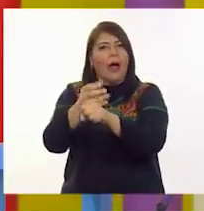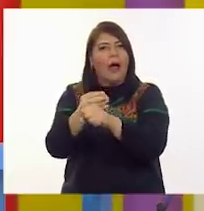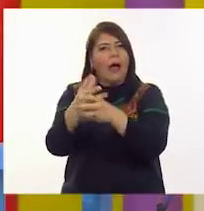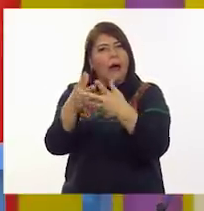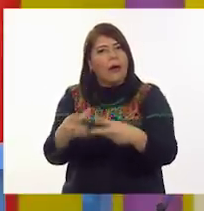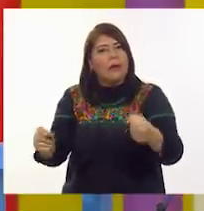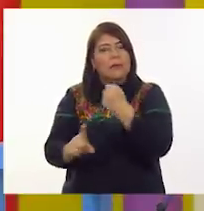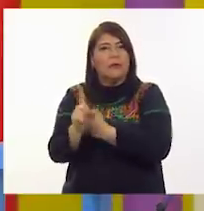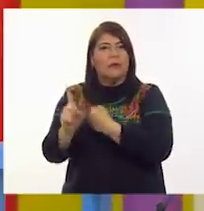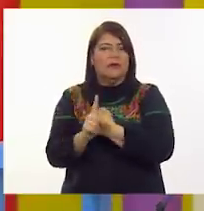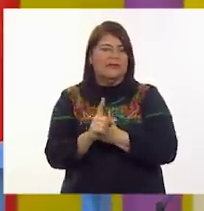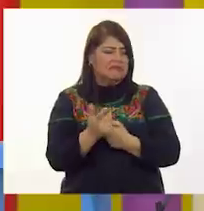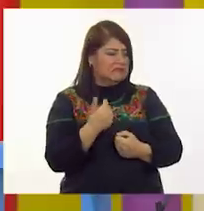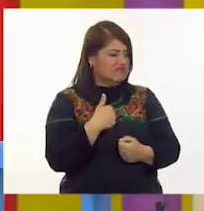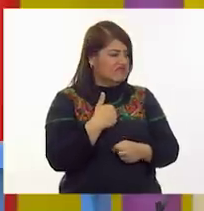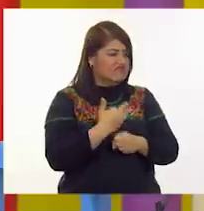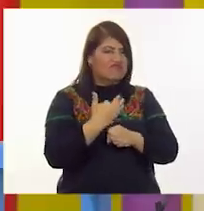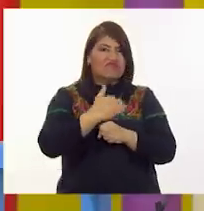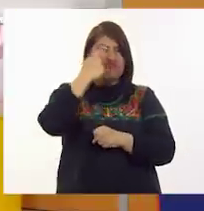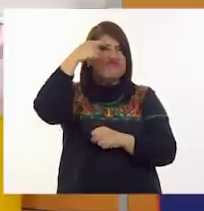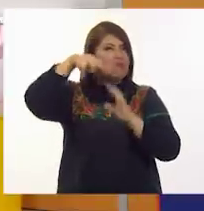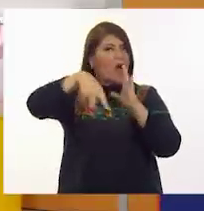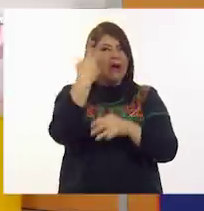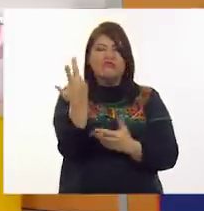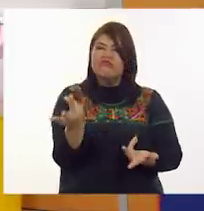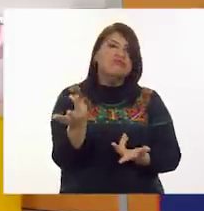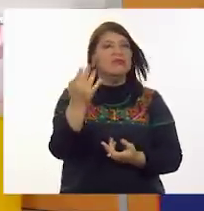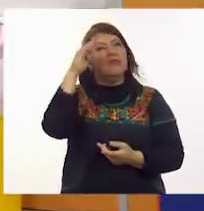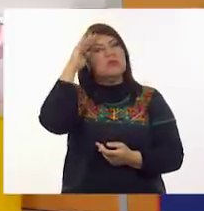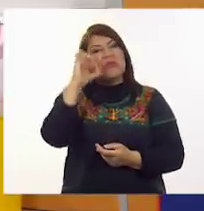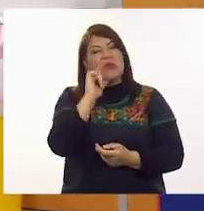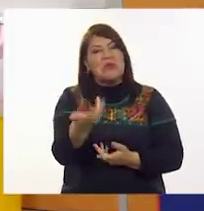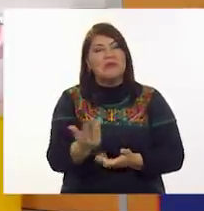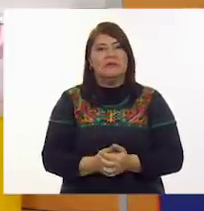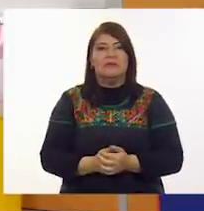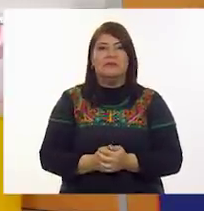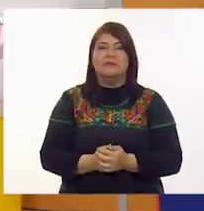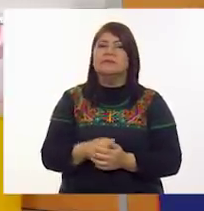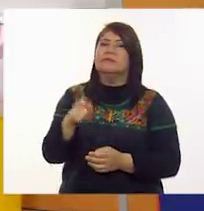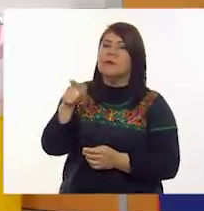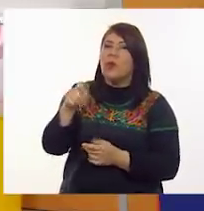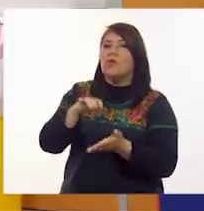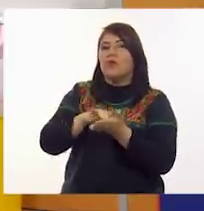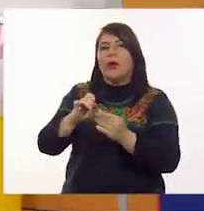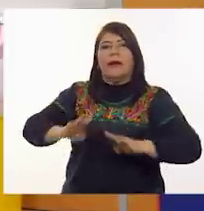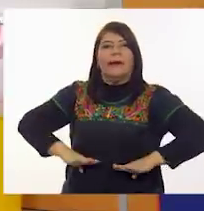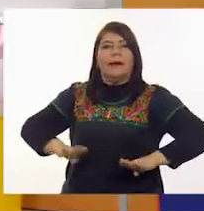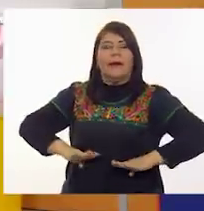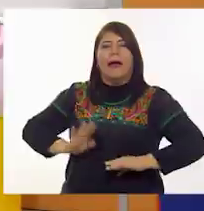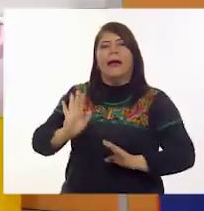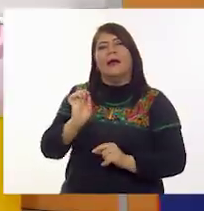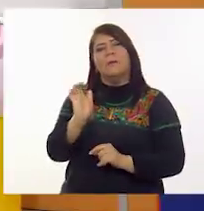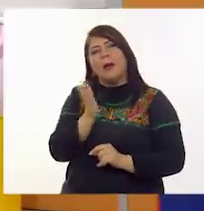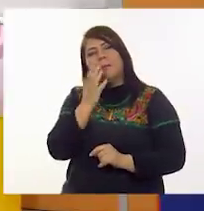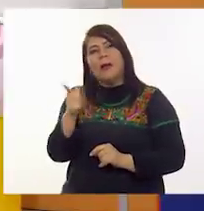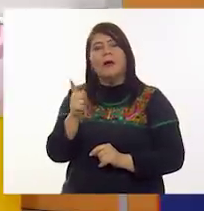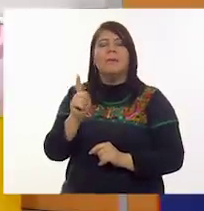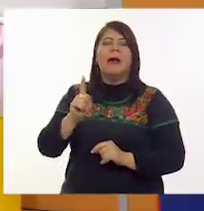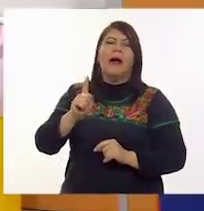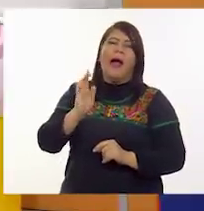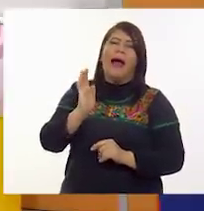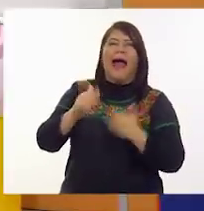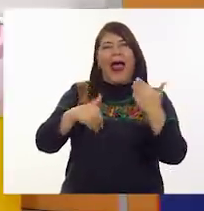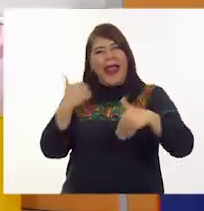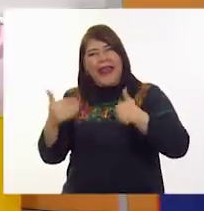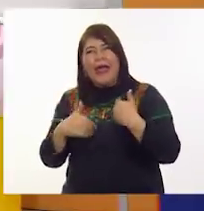Ahorita no se me ocurre nada. Por ejemplo, tú eres alegre. Además, eres una chica